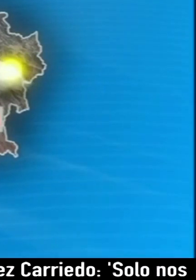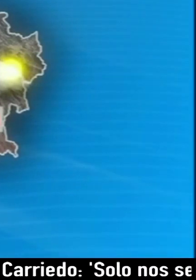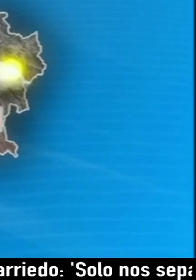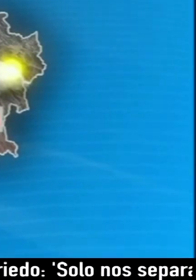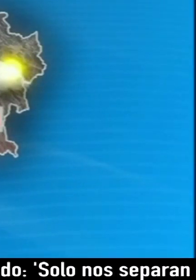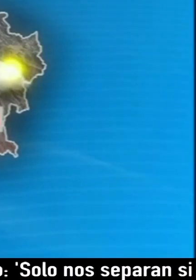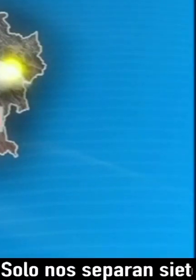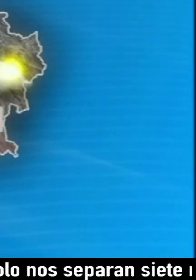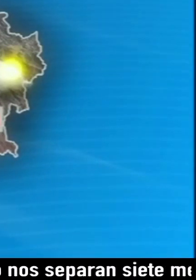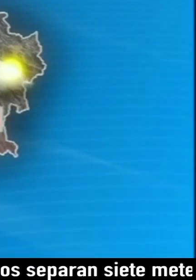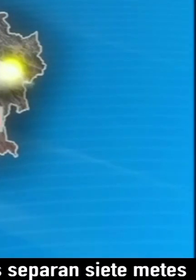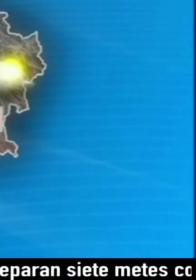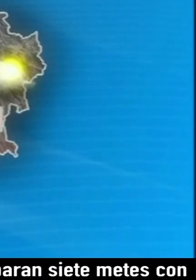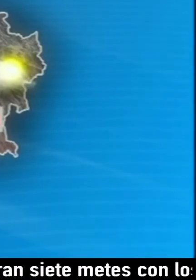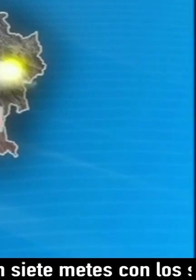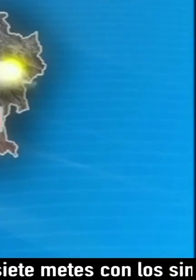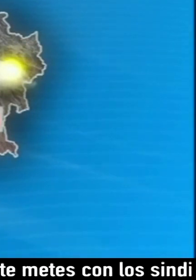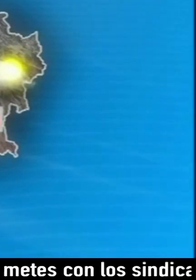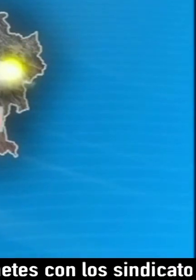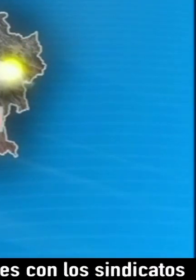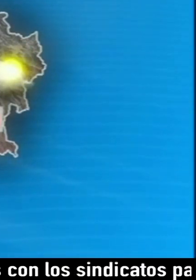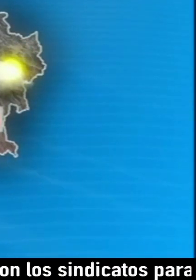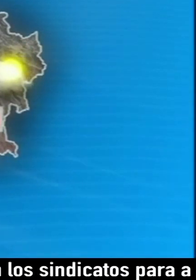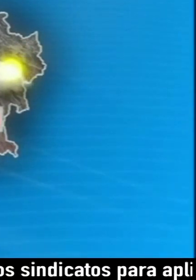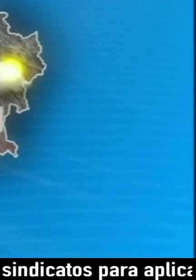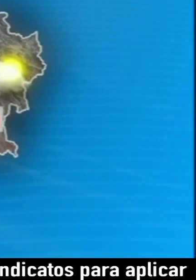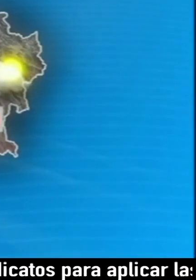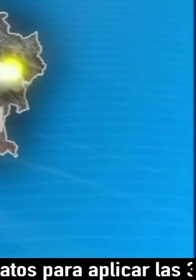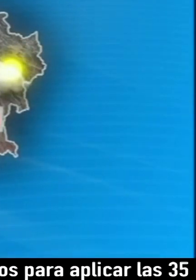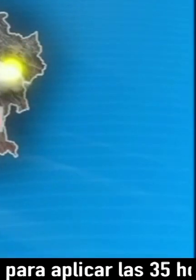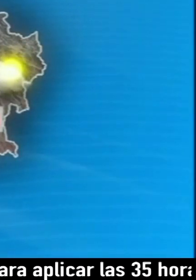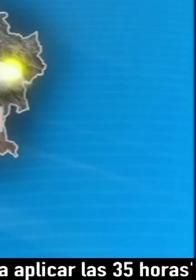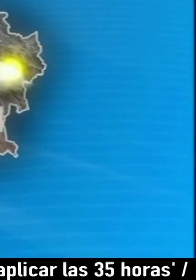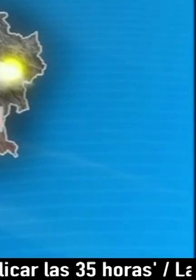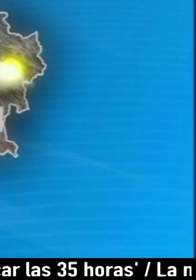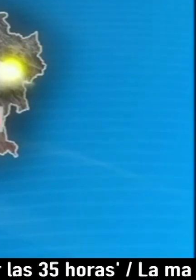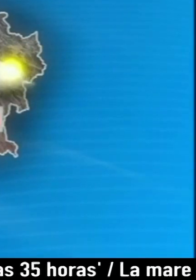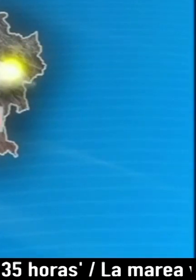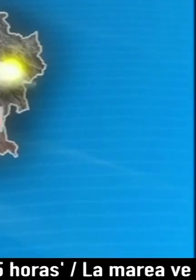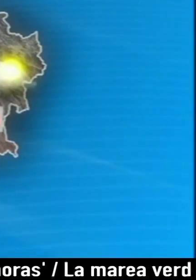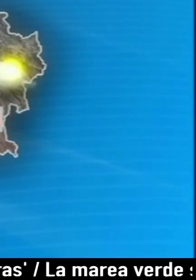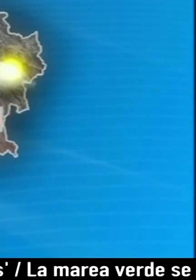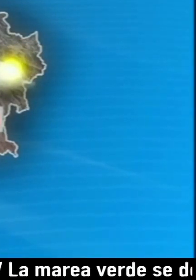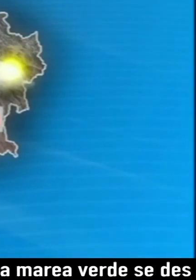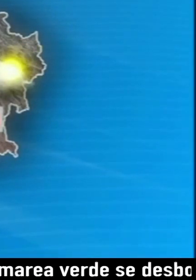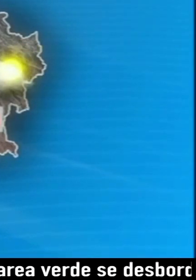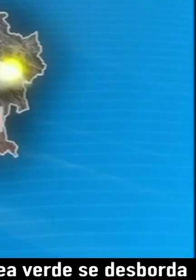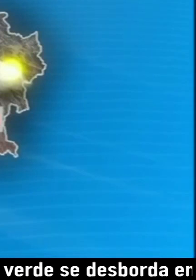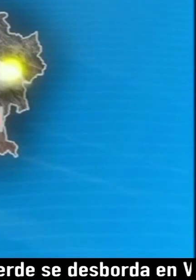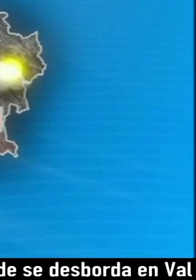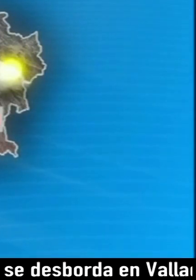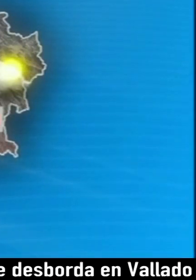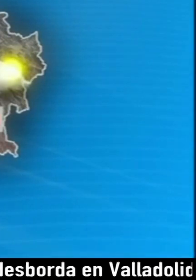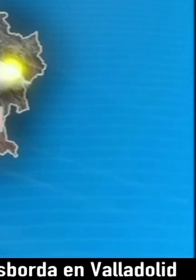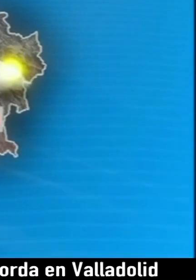con tormenta. Las nubes se irán desplazando hacia el este según avance la tarde. Las temperaturas, como ven, se mantienen altas para